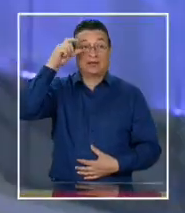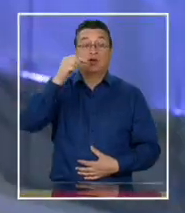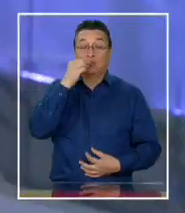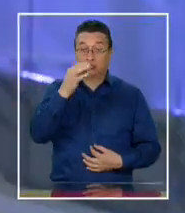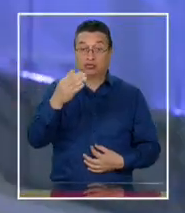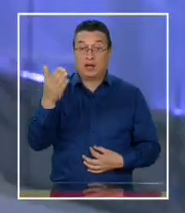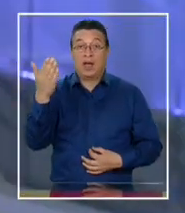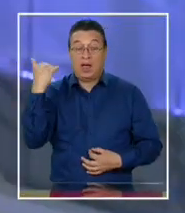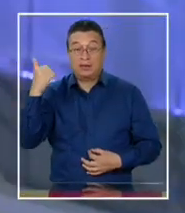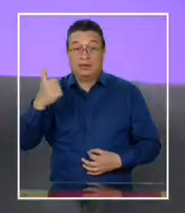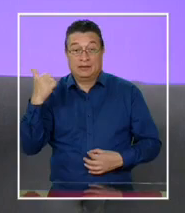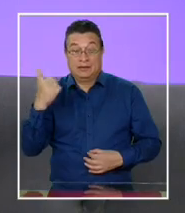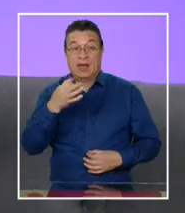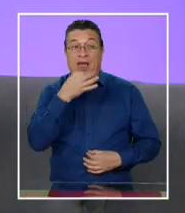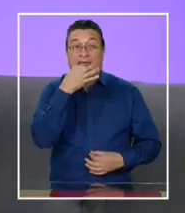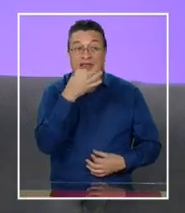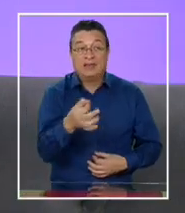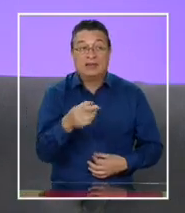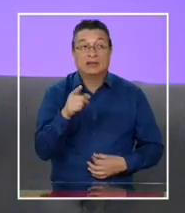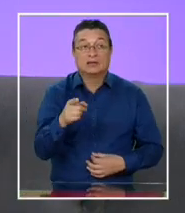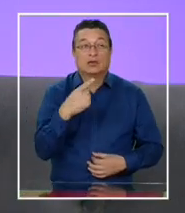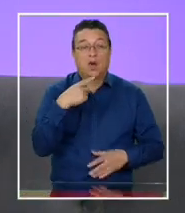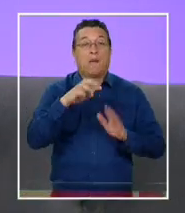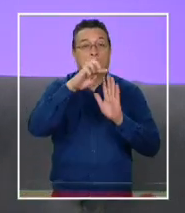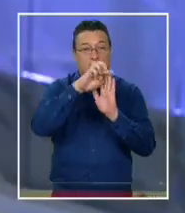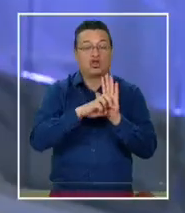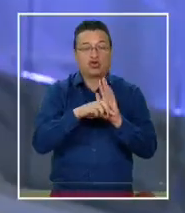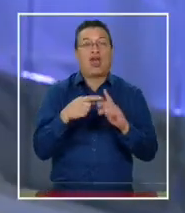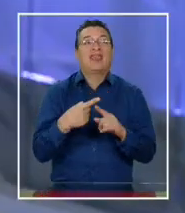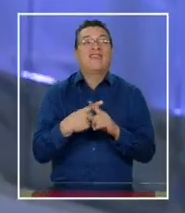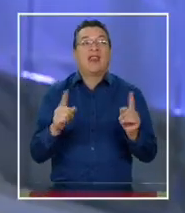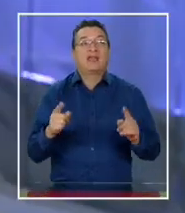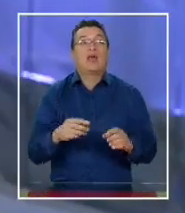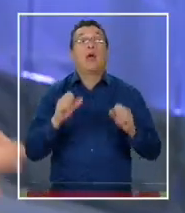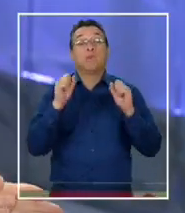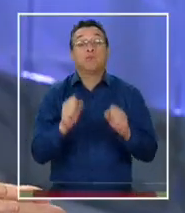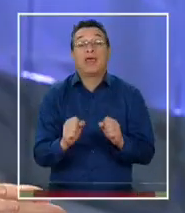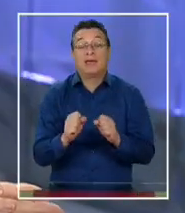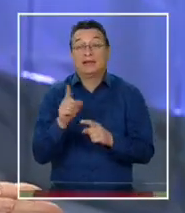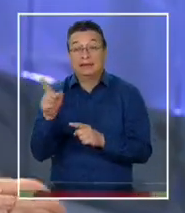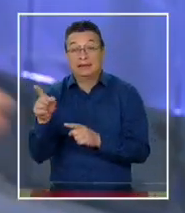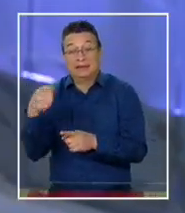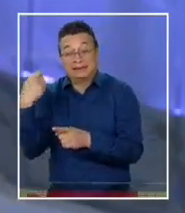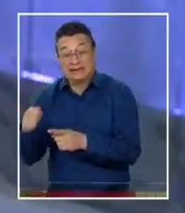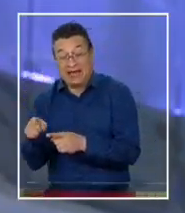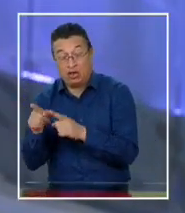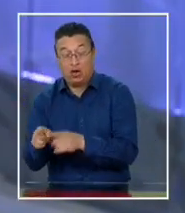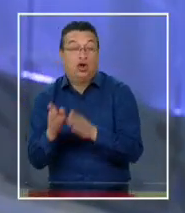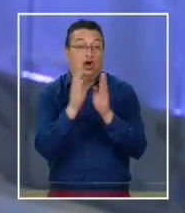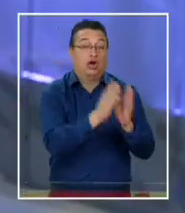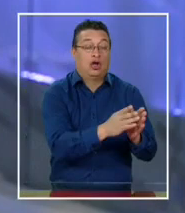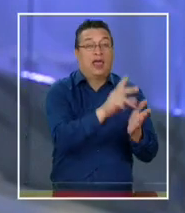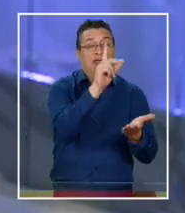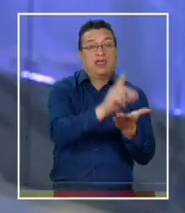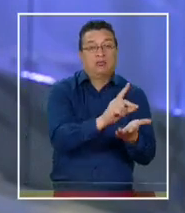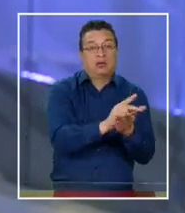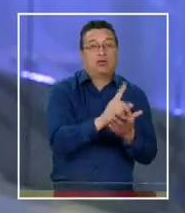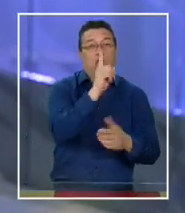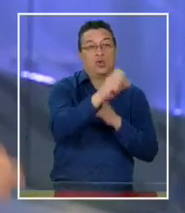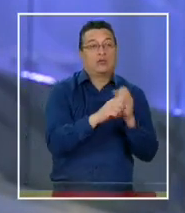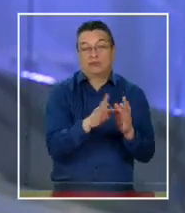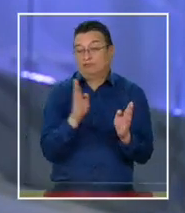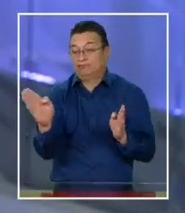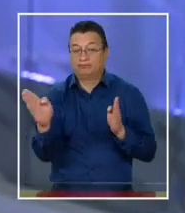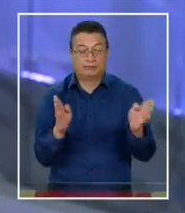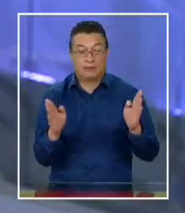todavía iglesia dijo que van a presentar un proyecto diferente Sí pero es que puede ser en el senado o en la cámara de diputado en un año más